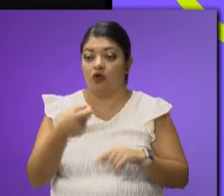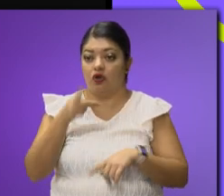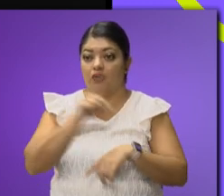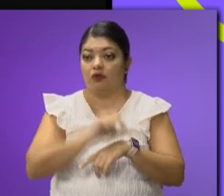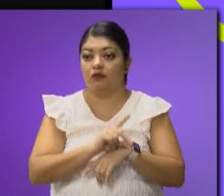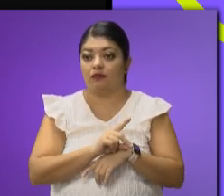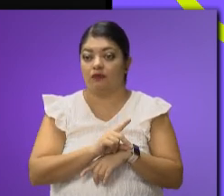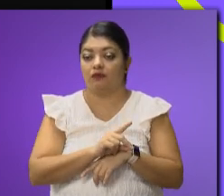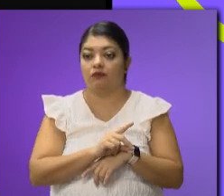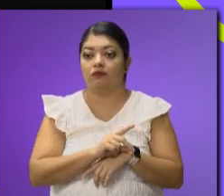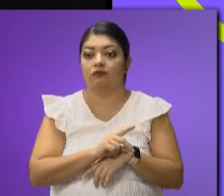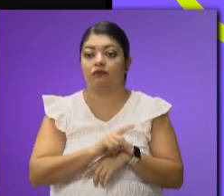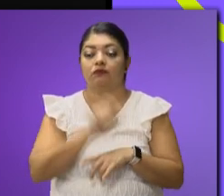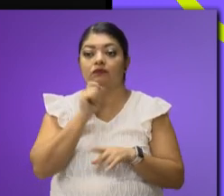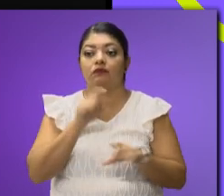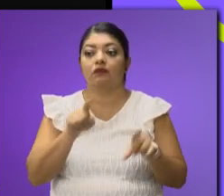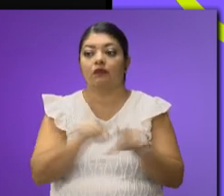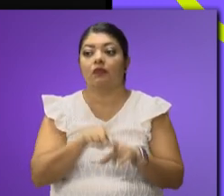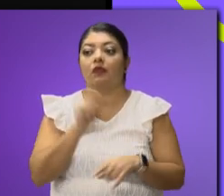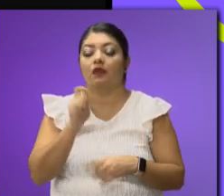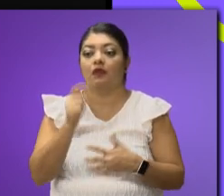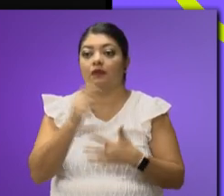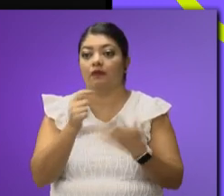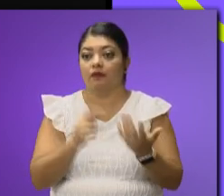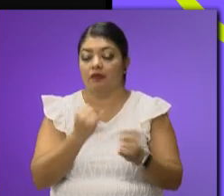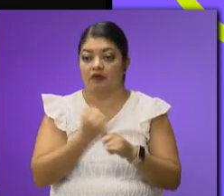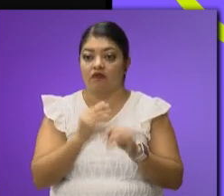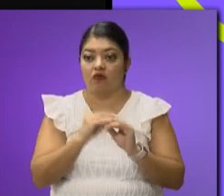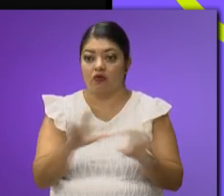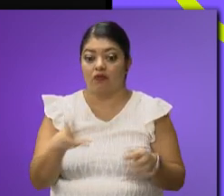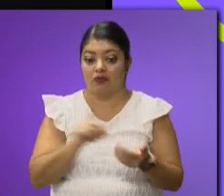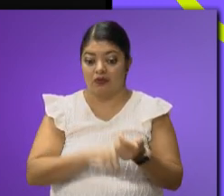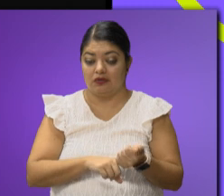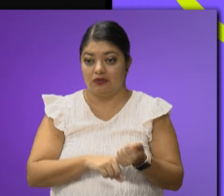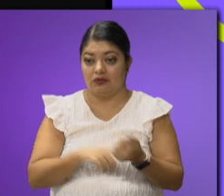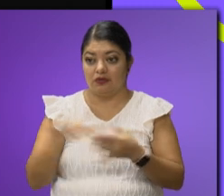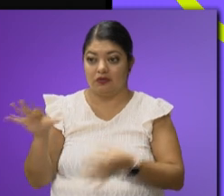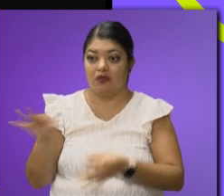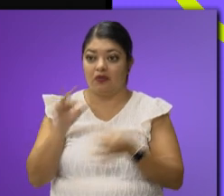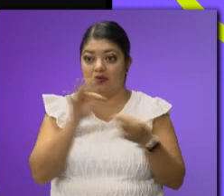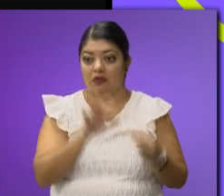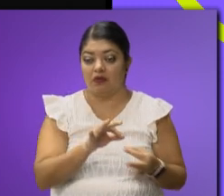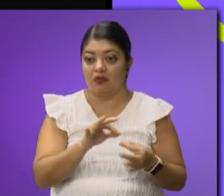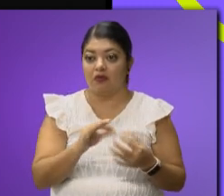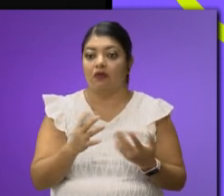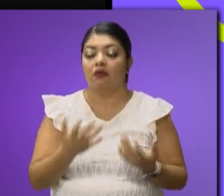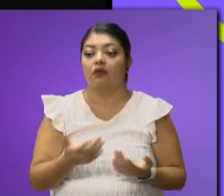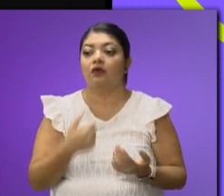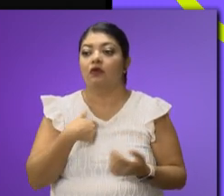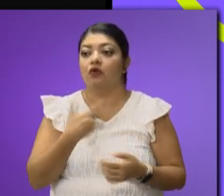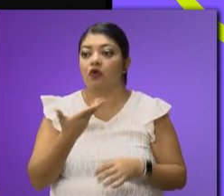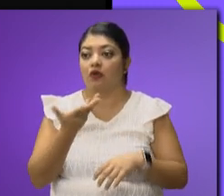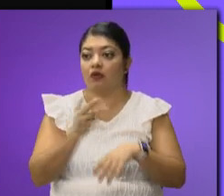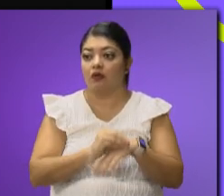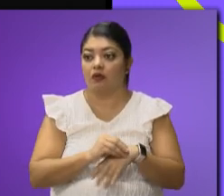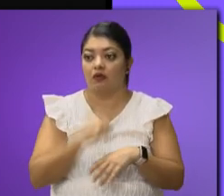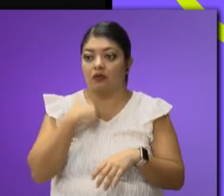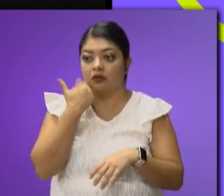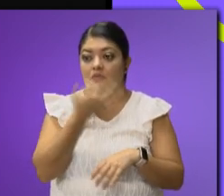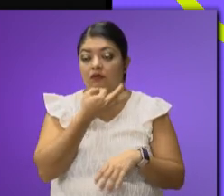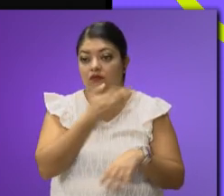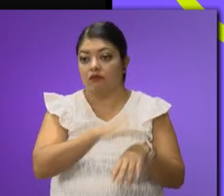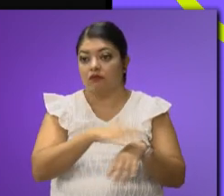día, consistente en la cuenta y trámite de las comunicaciones recibidas, me permito informarles